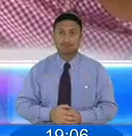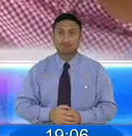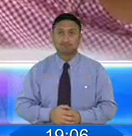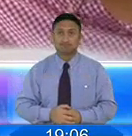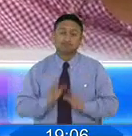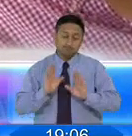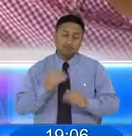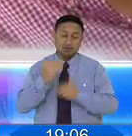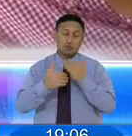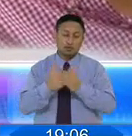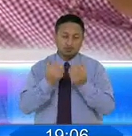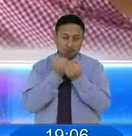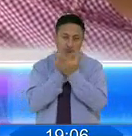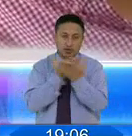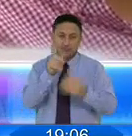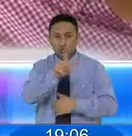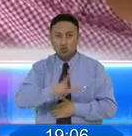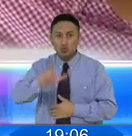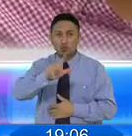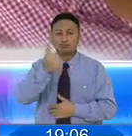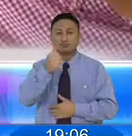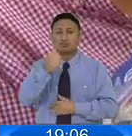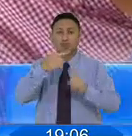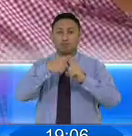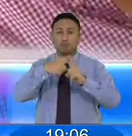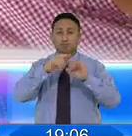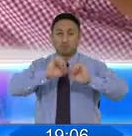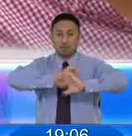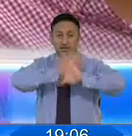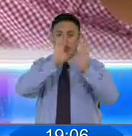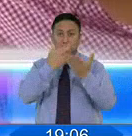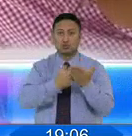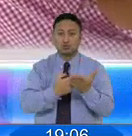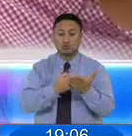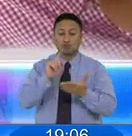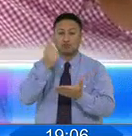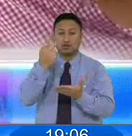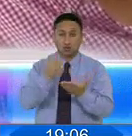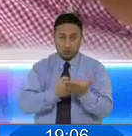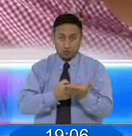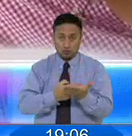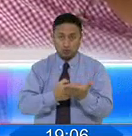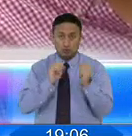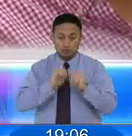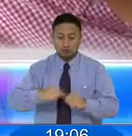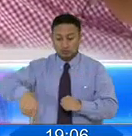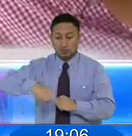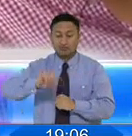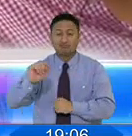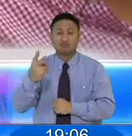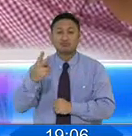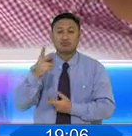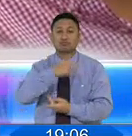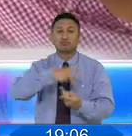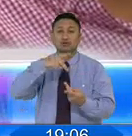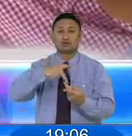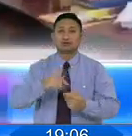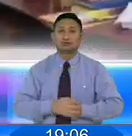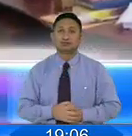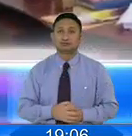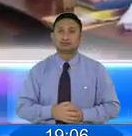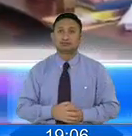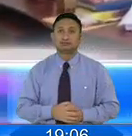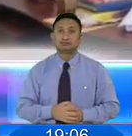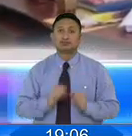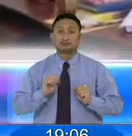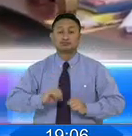dará en los próximos días, lunes 10:30 de la mañana sesionaremos, tendremos la primera sesión y nombraremos también al viceprefecto de la provincia del Guayas. Tras 15